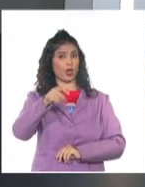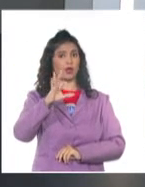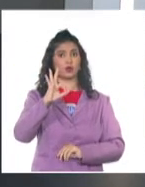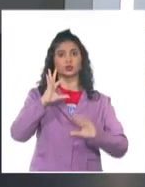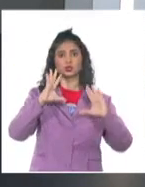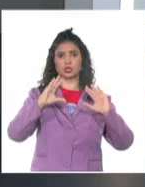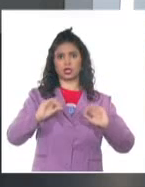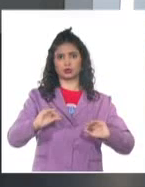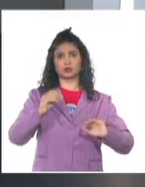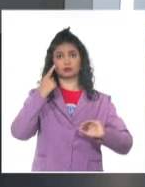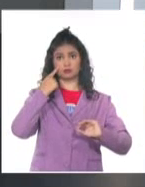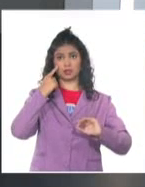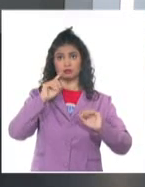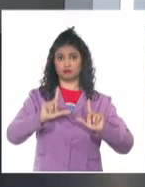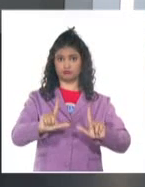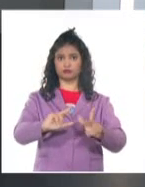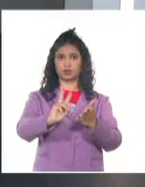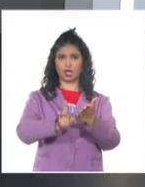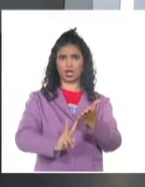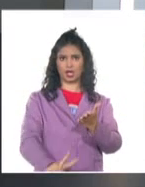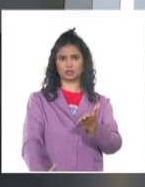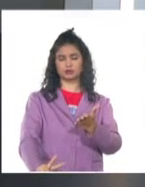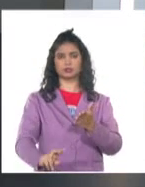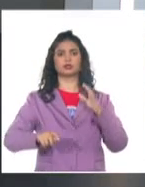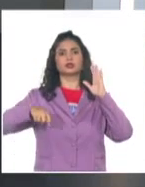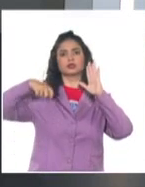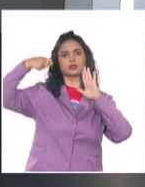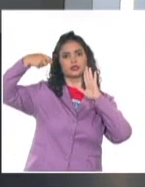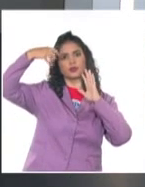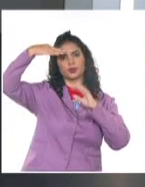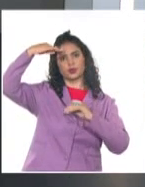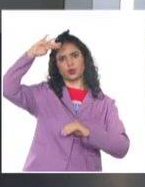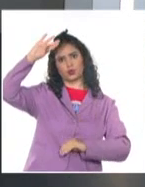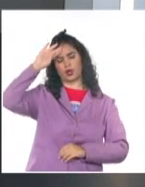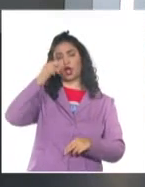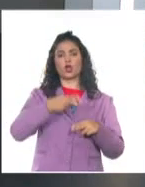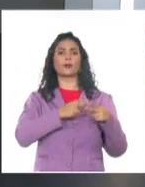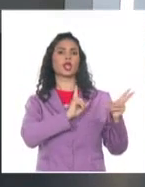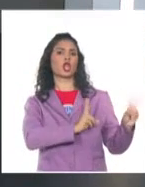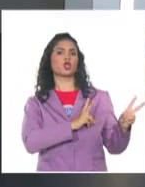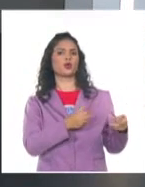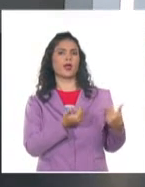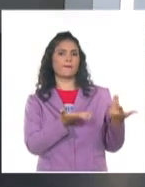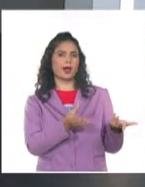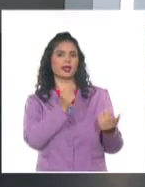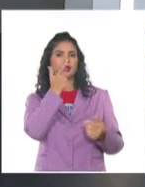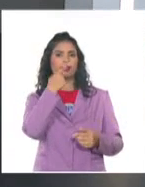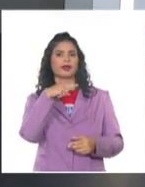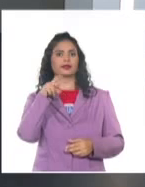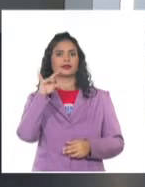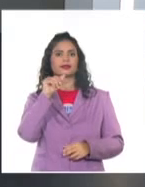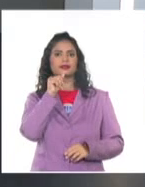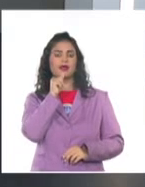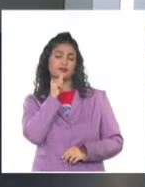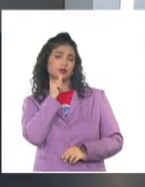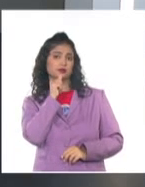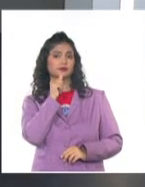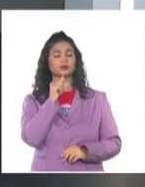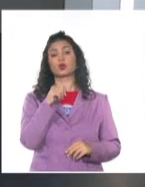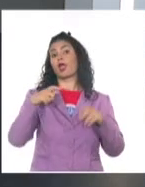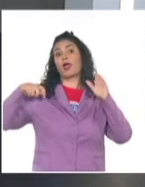usted lo puede ver en pantalla, el filme cubano Una novia para David, dirigido por Orlando Rojas. Se trata de una